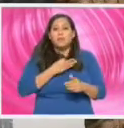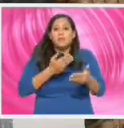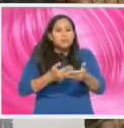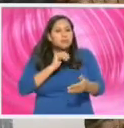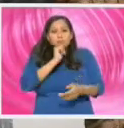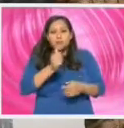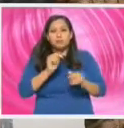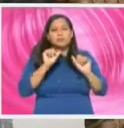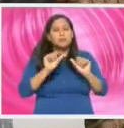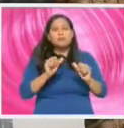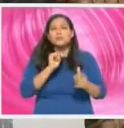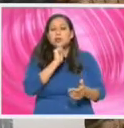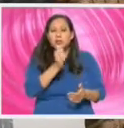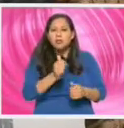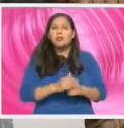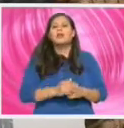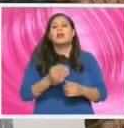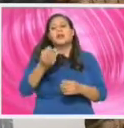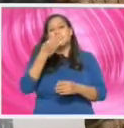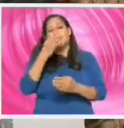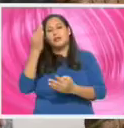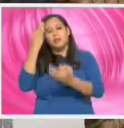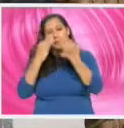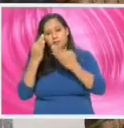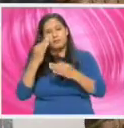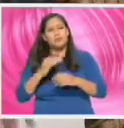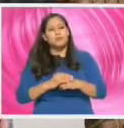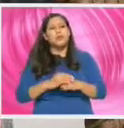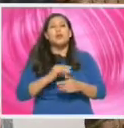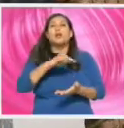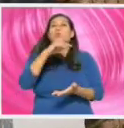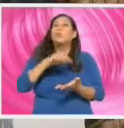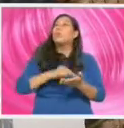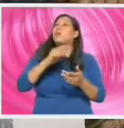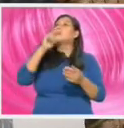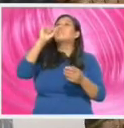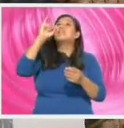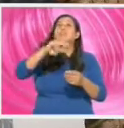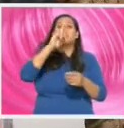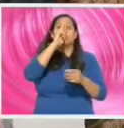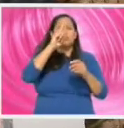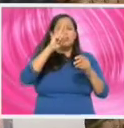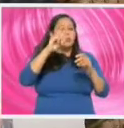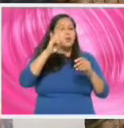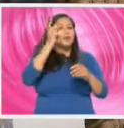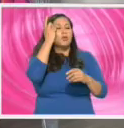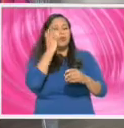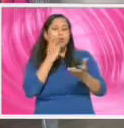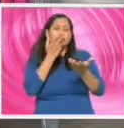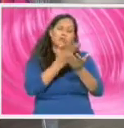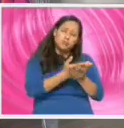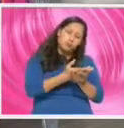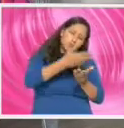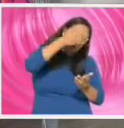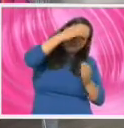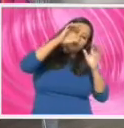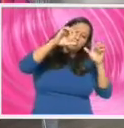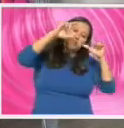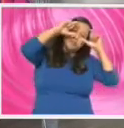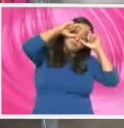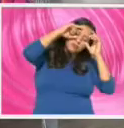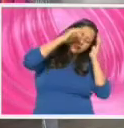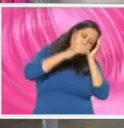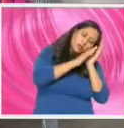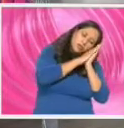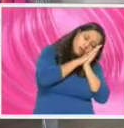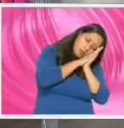no tenemos que nos avise, bueno, tomar el tratamiento, ponernos en un lugar oscuro, Exacto. que no haya luz. El sueño ayuda, muchas veces dormir repara